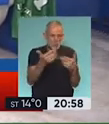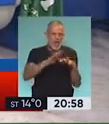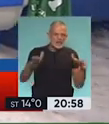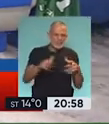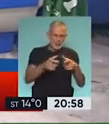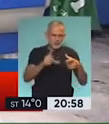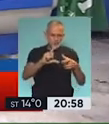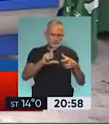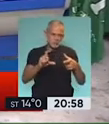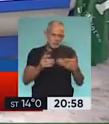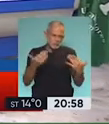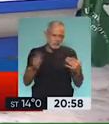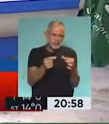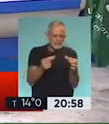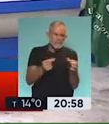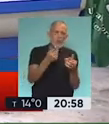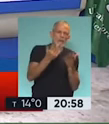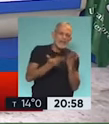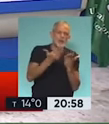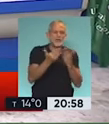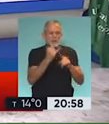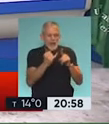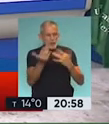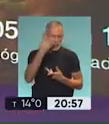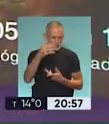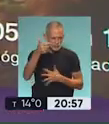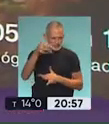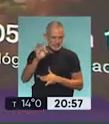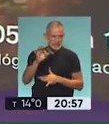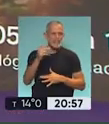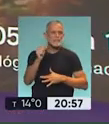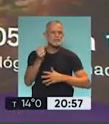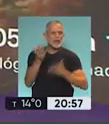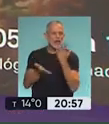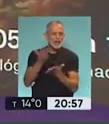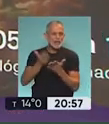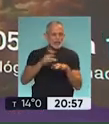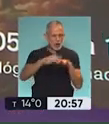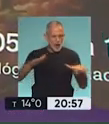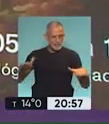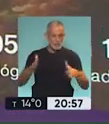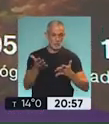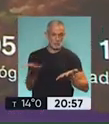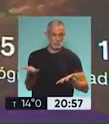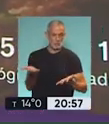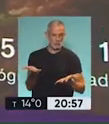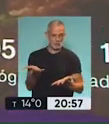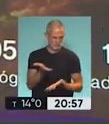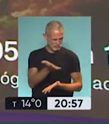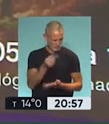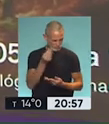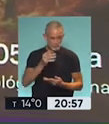accesible esto para Buenos Aires, y son como de alguna forma las primeras experiencias que vamos teniendo en